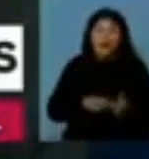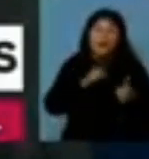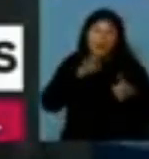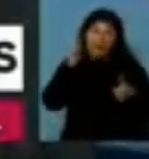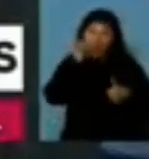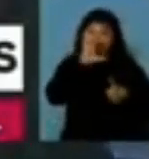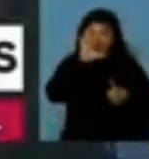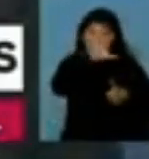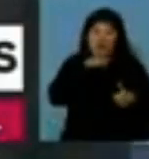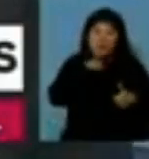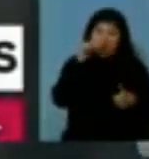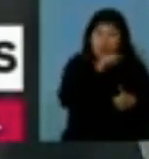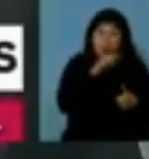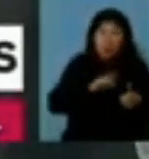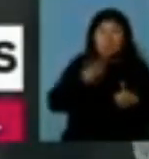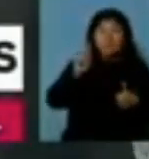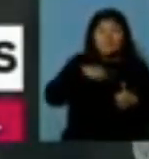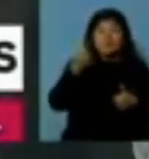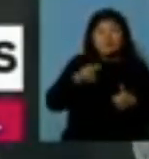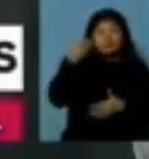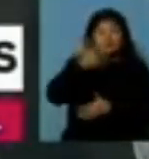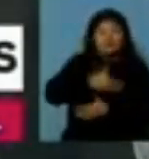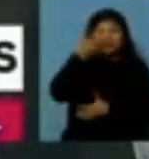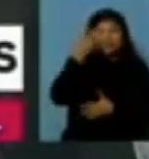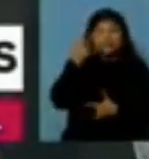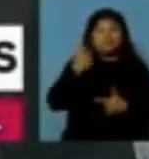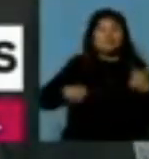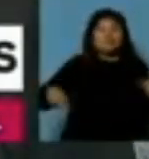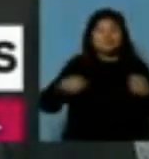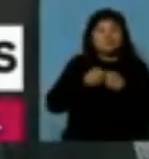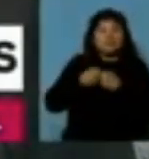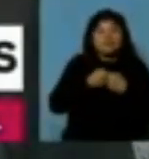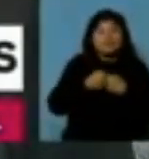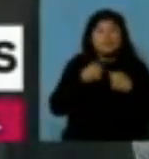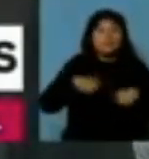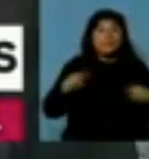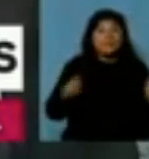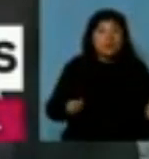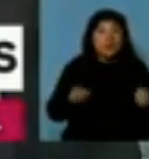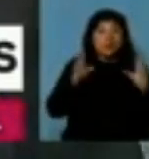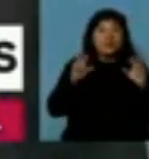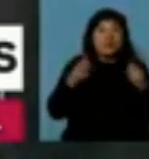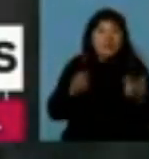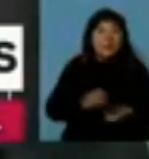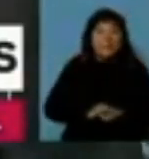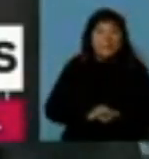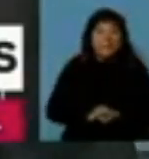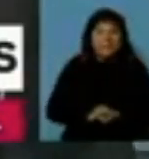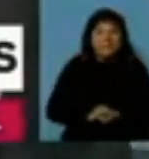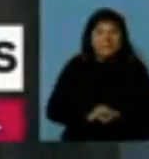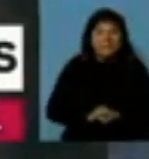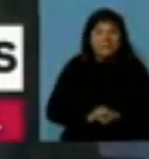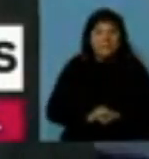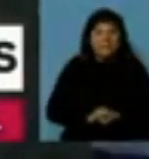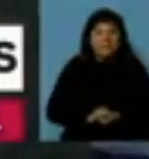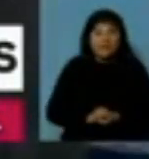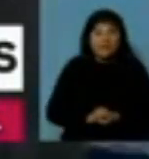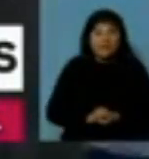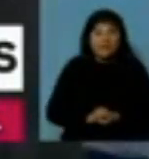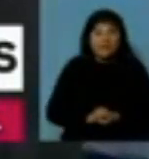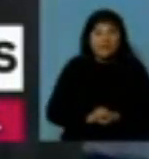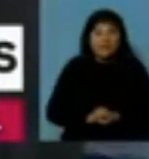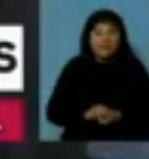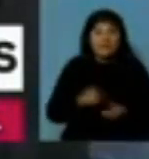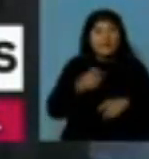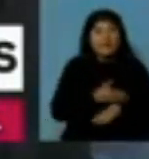gobierno de la provincia a través de audiencias de conciliación. ¿Cómo va este tema? Bueno, tenemos las conciliaciones debido a un